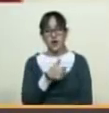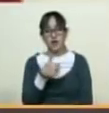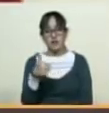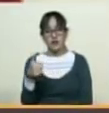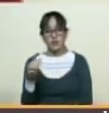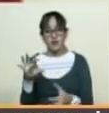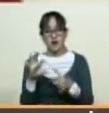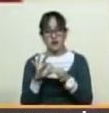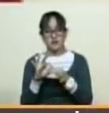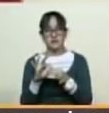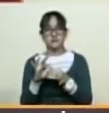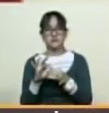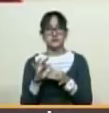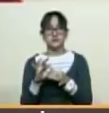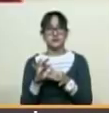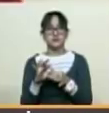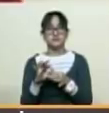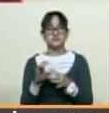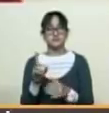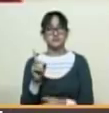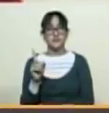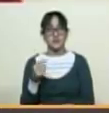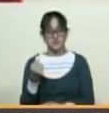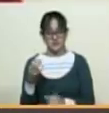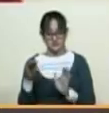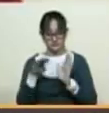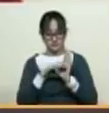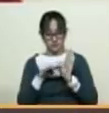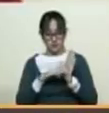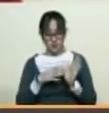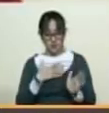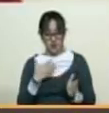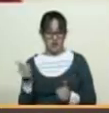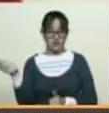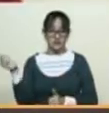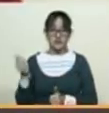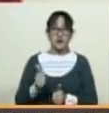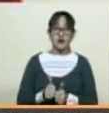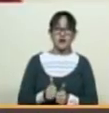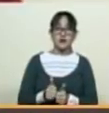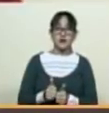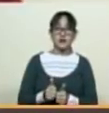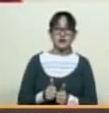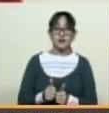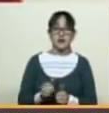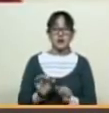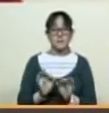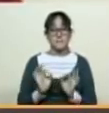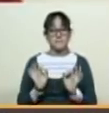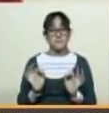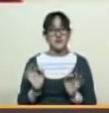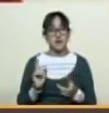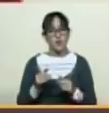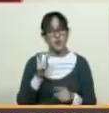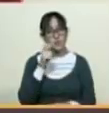de las alianzas. Es decir, también estamos dándole garantías, si ellos quieren traer en especial alguna persona, algún grupo, lo